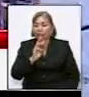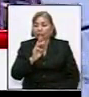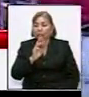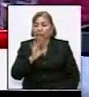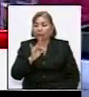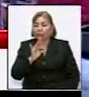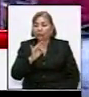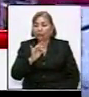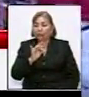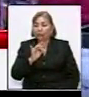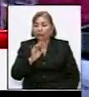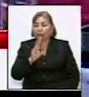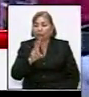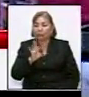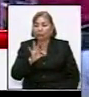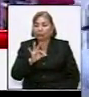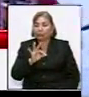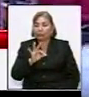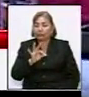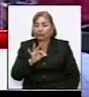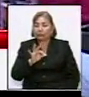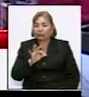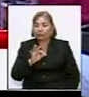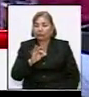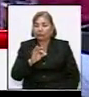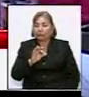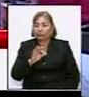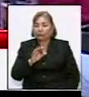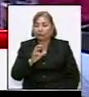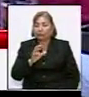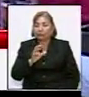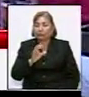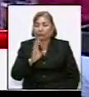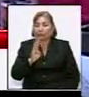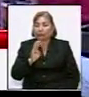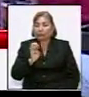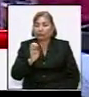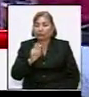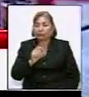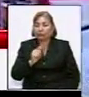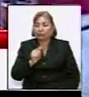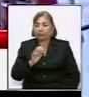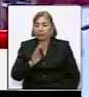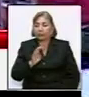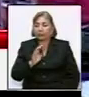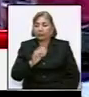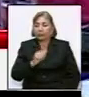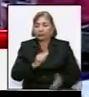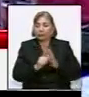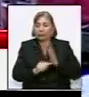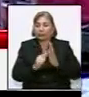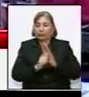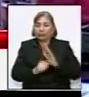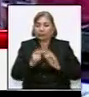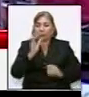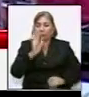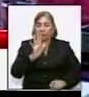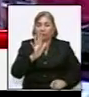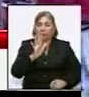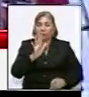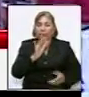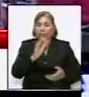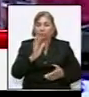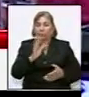8 y el artículo 29 bis y soldado de la congresista karina beteta el artículo 5 inciso